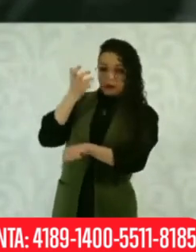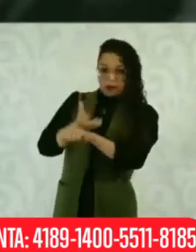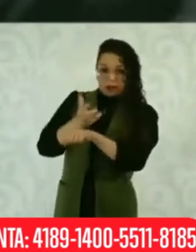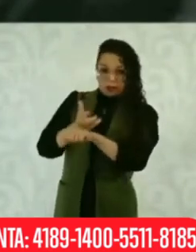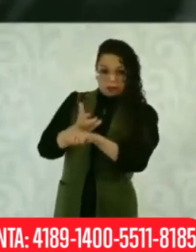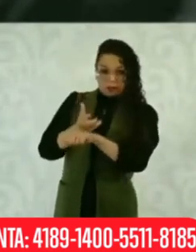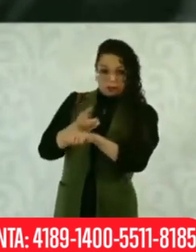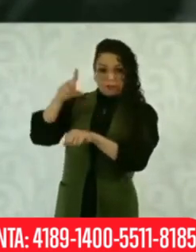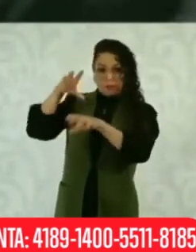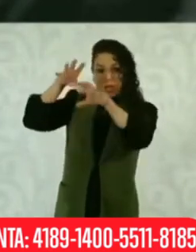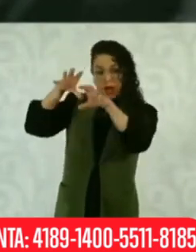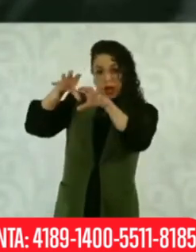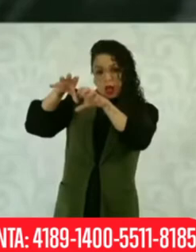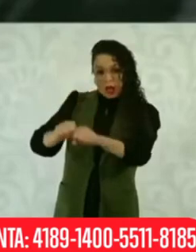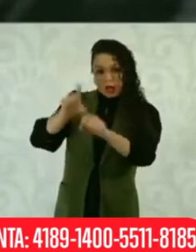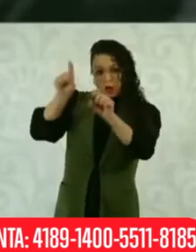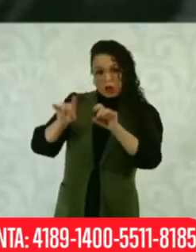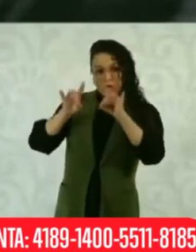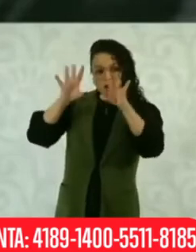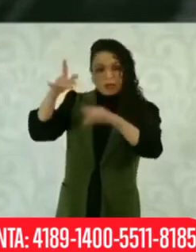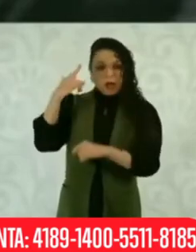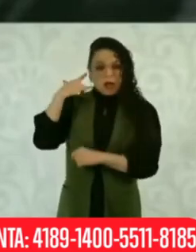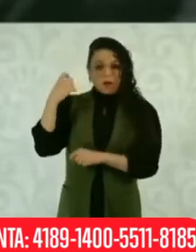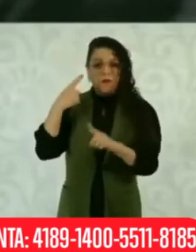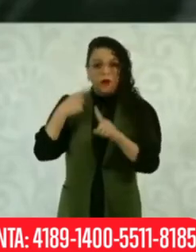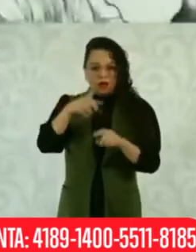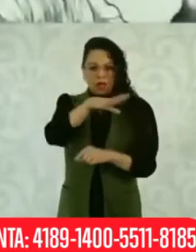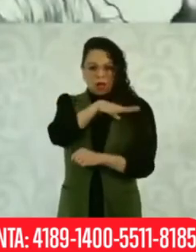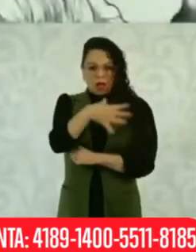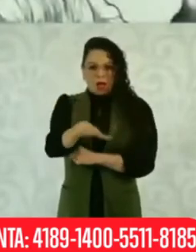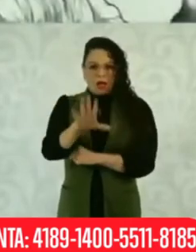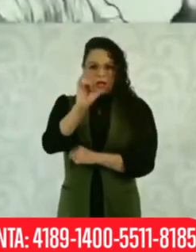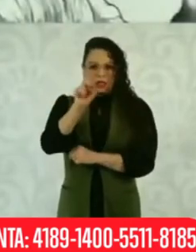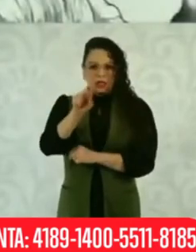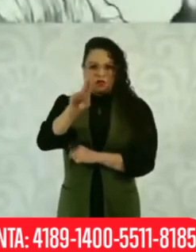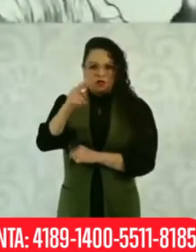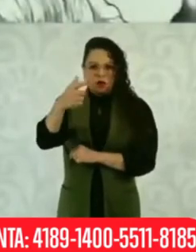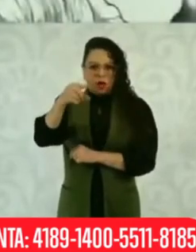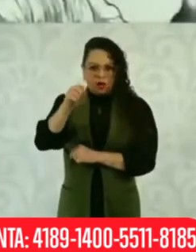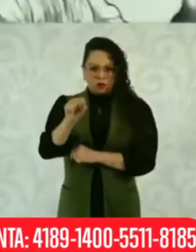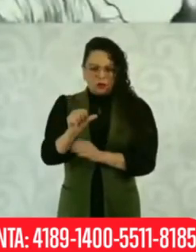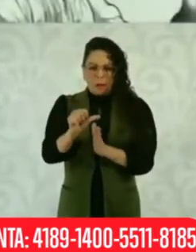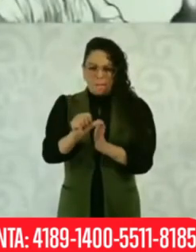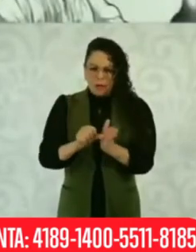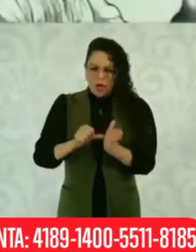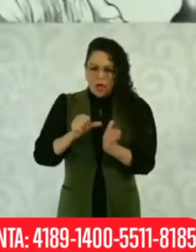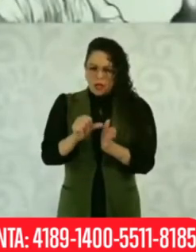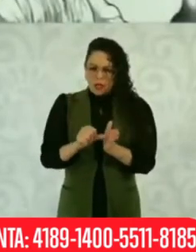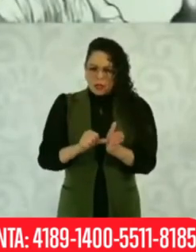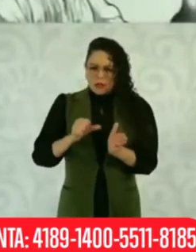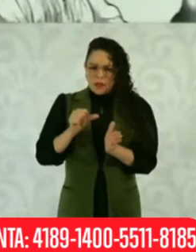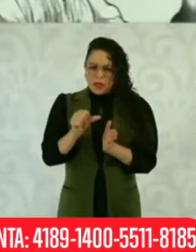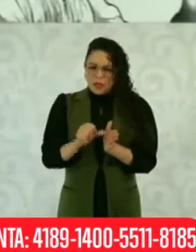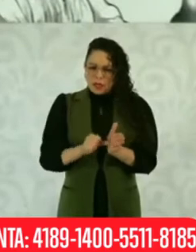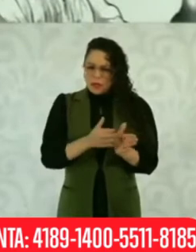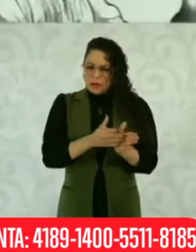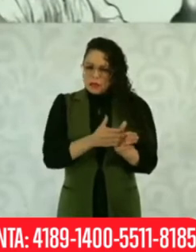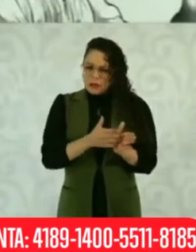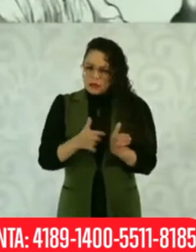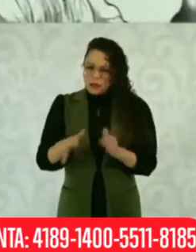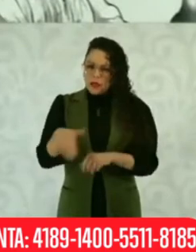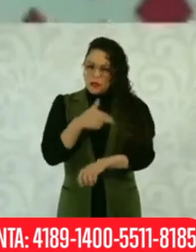detuvo al general Cienfuegos en Los Ángeles, California, y durante varios meses estuvo en esa